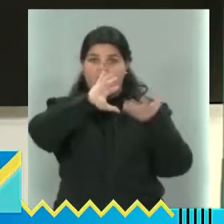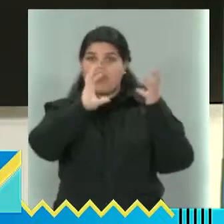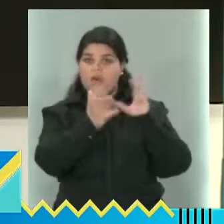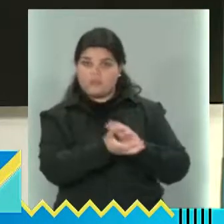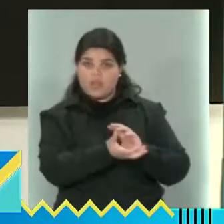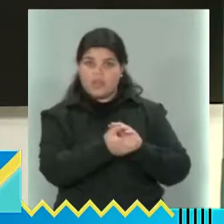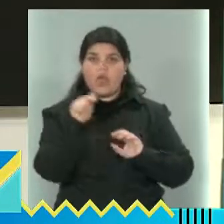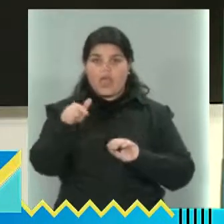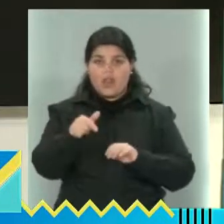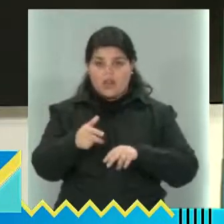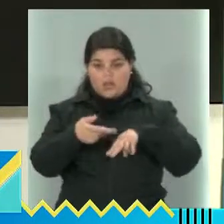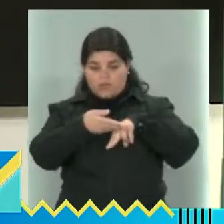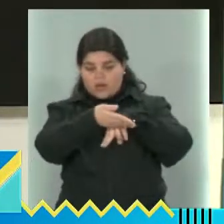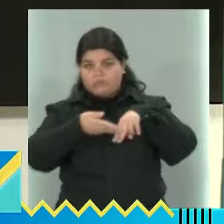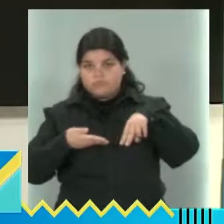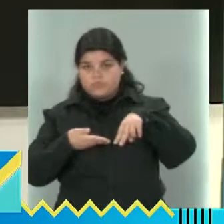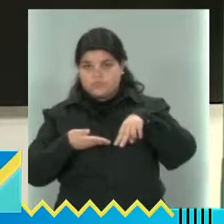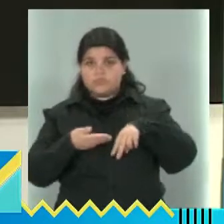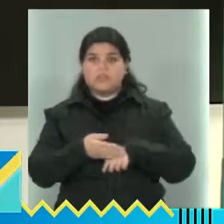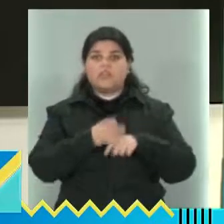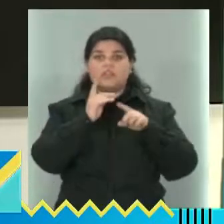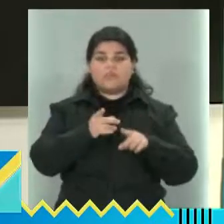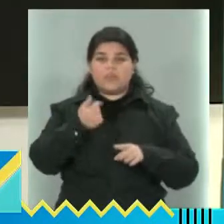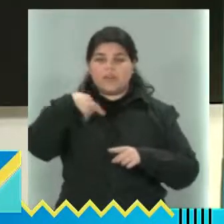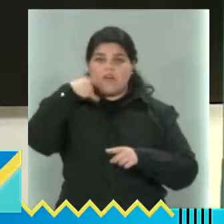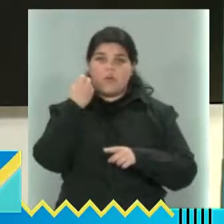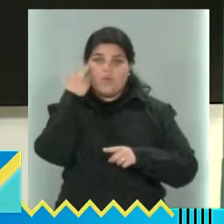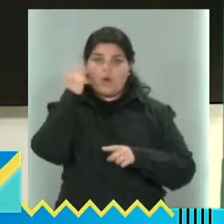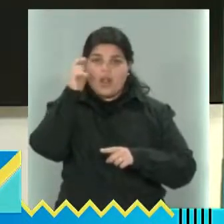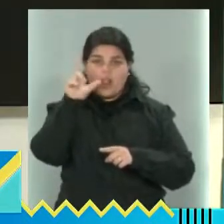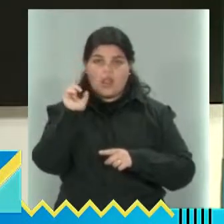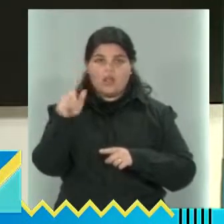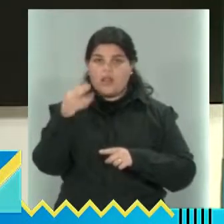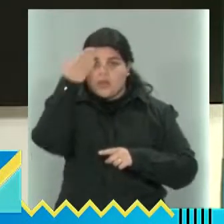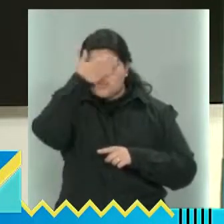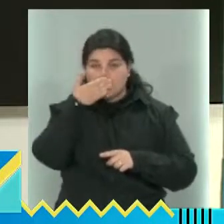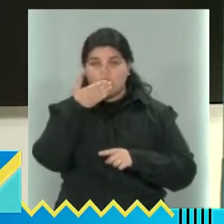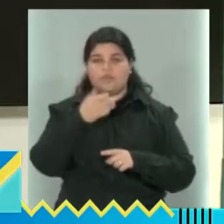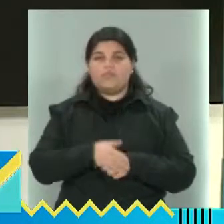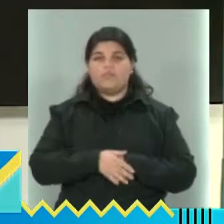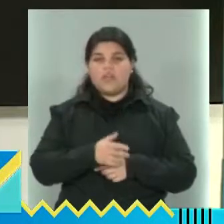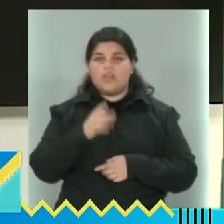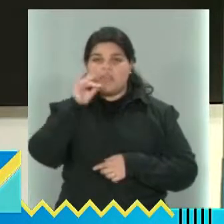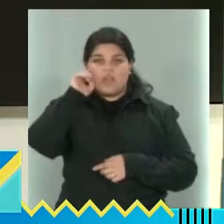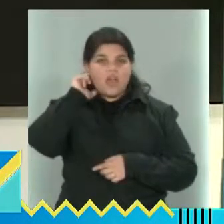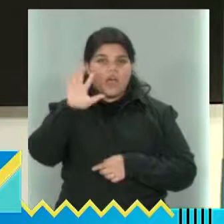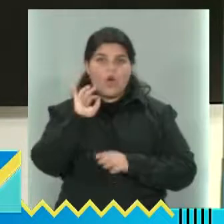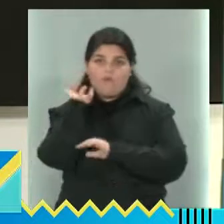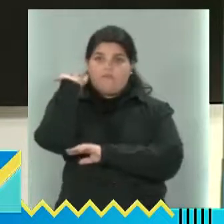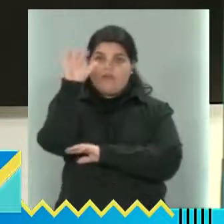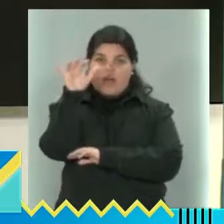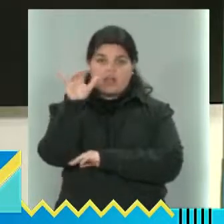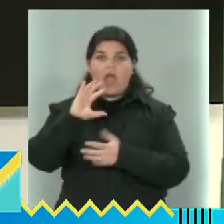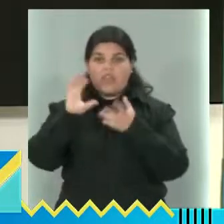él amputado, sí, de una pierna. Nahuel Acevedo, jugador de handball y no vidente. Diego Lombardich, basquetbolista de